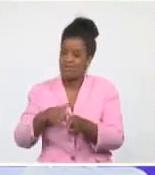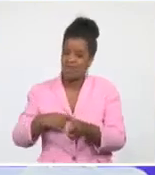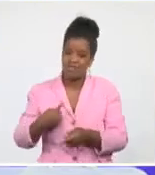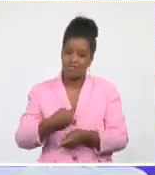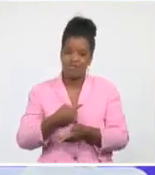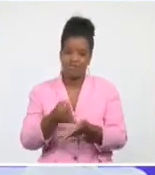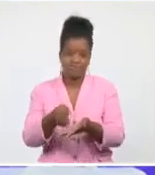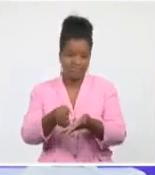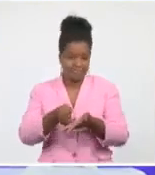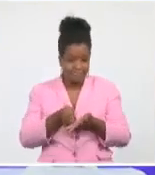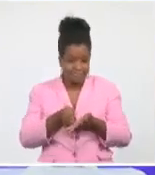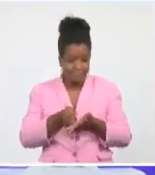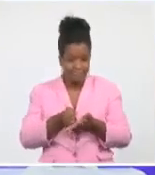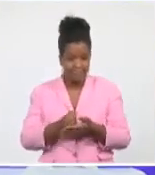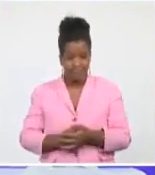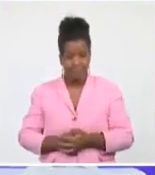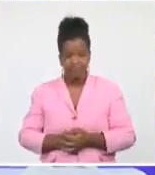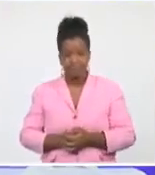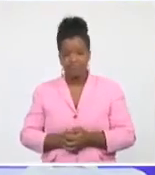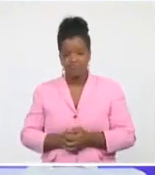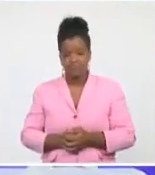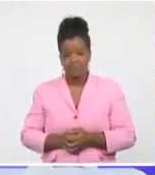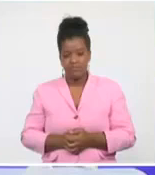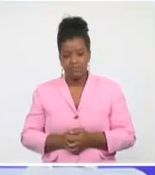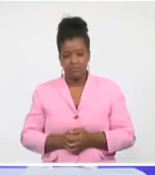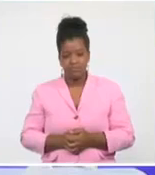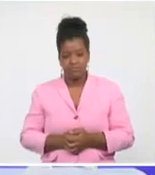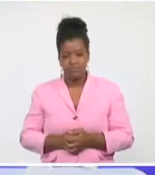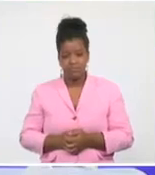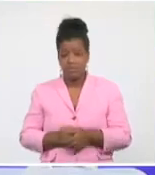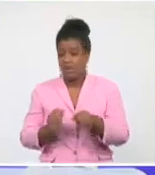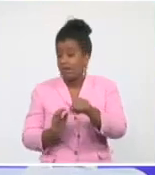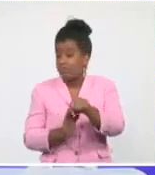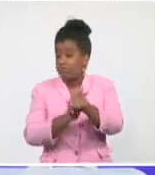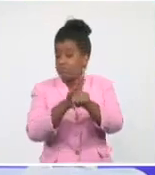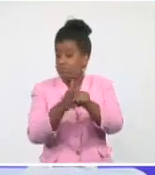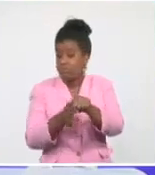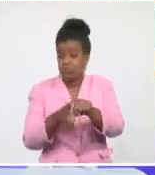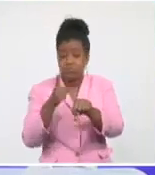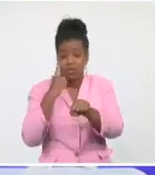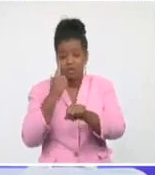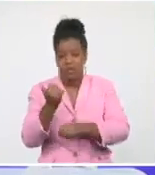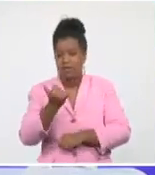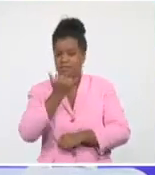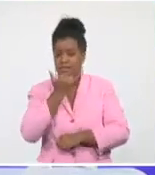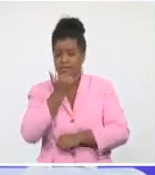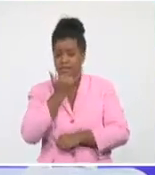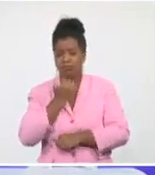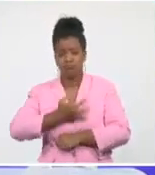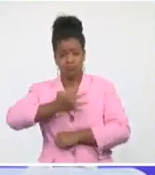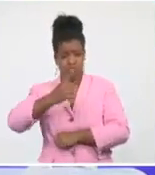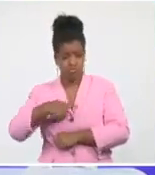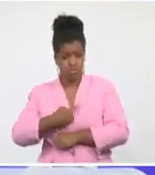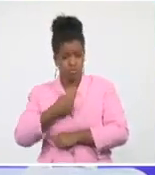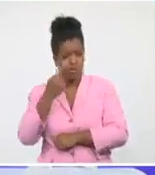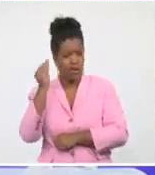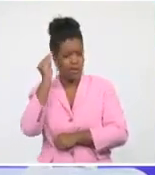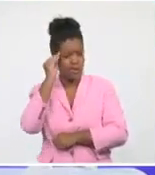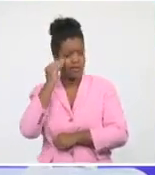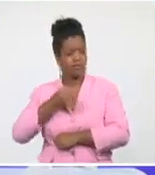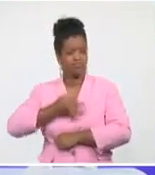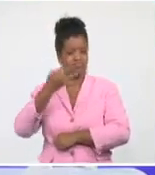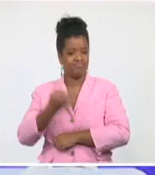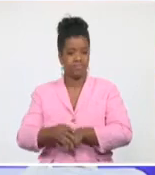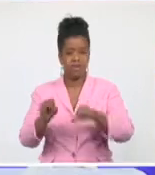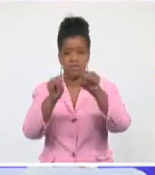las desigualdades acumuladas. La pandemia ha puesto al desnudo una verdad indiscutible. Los sistemas de salud